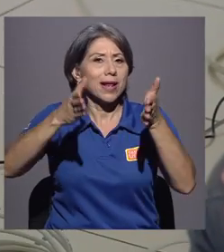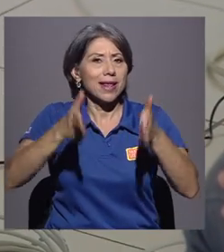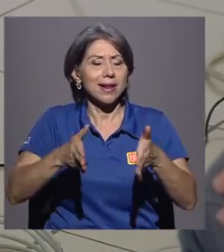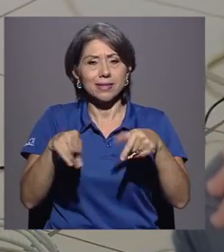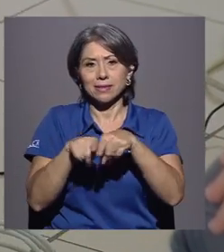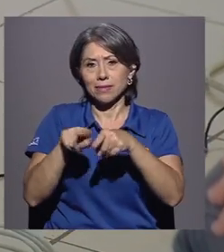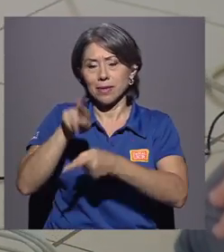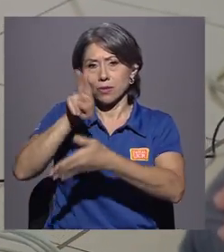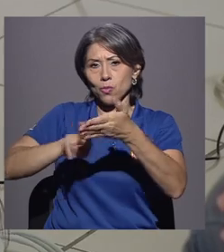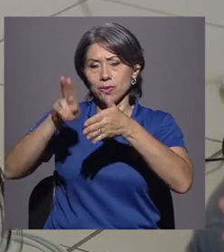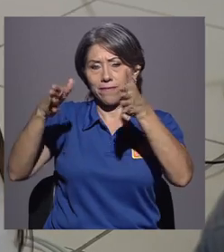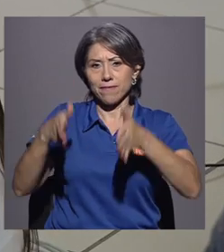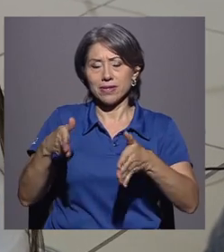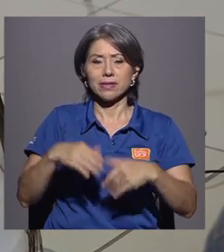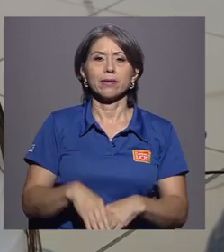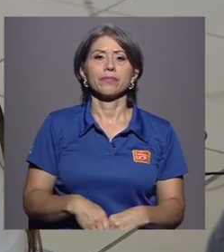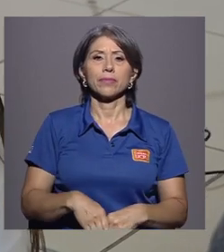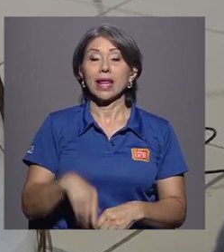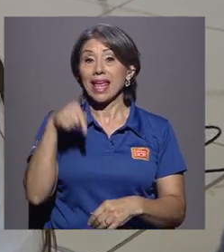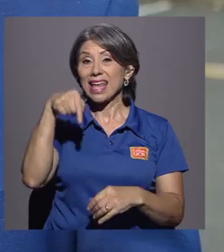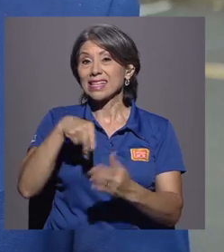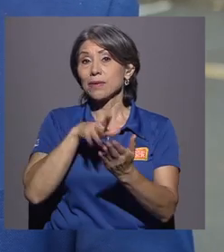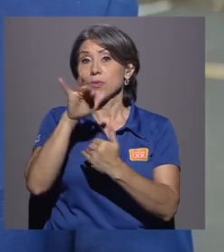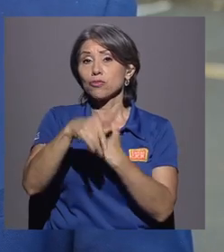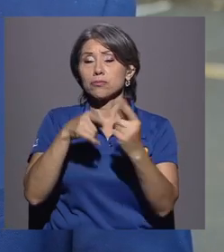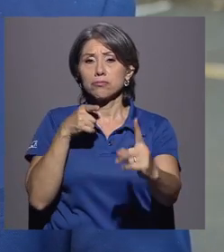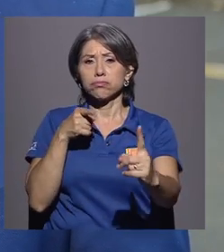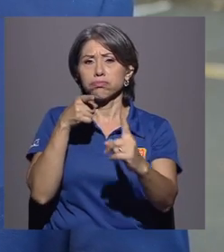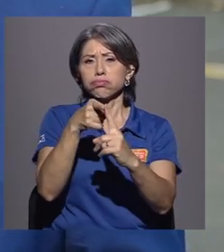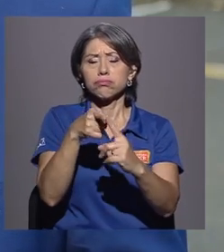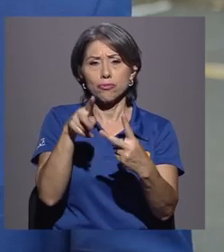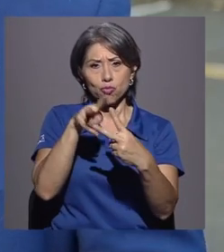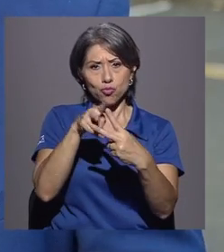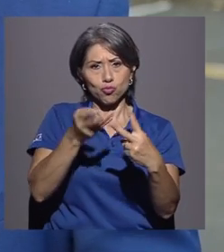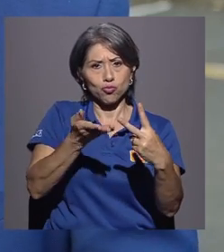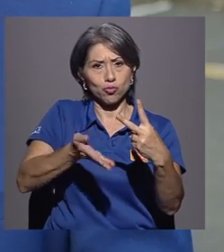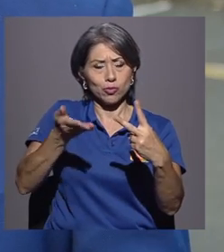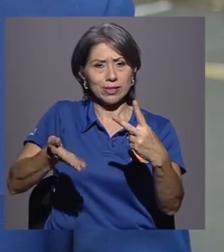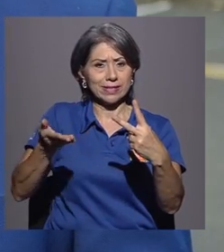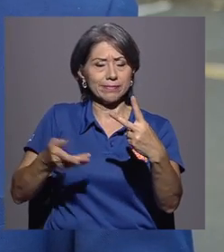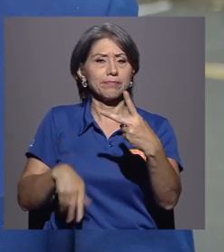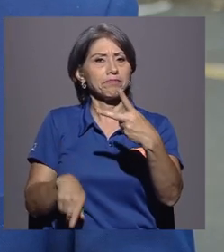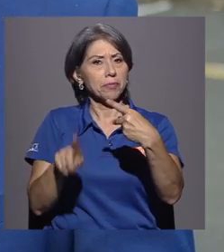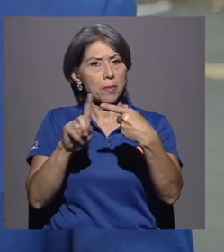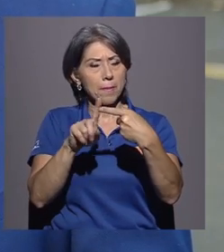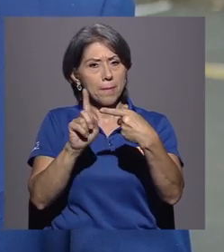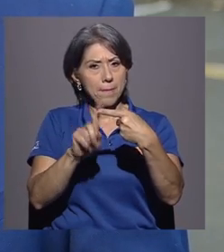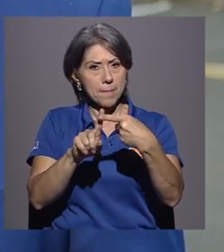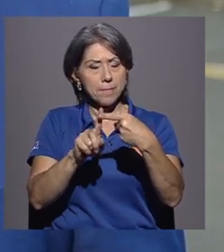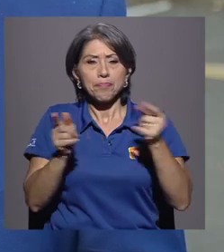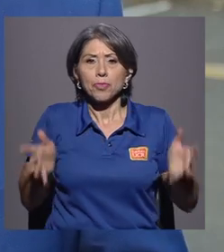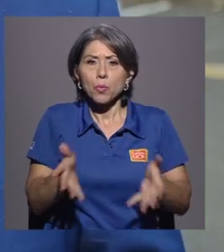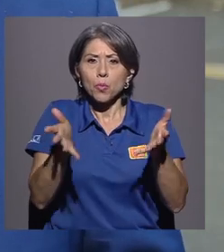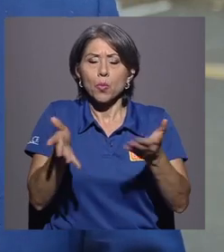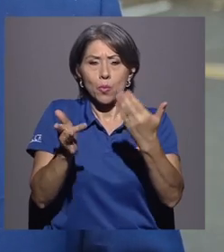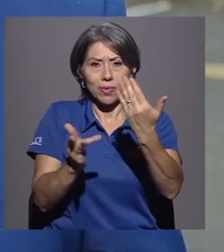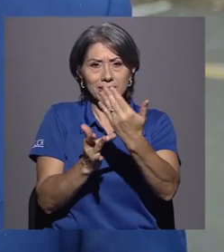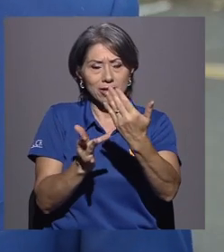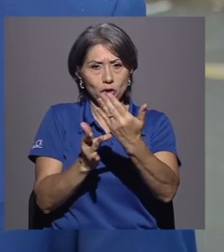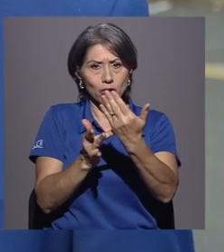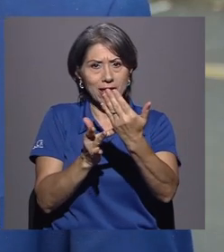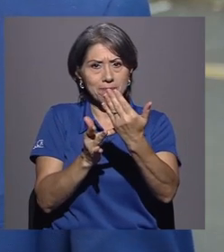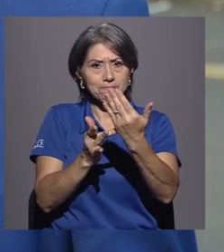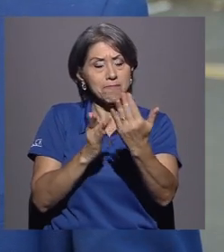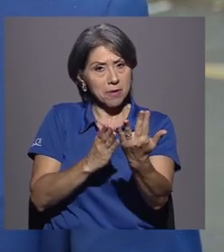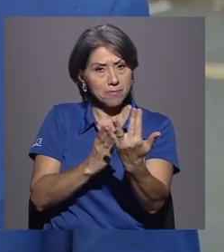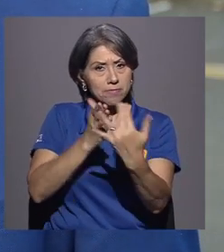universitarios. Lo que hemos perseguido con este proyecto son dos cosas puntuales. Primero es promover la tecnología y